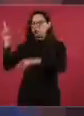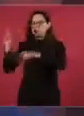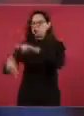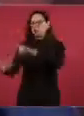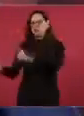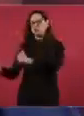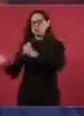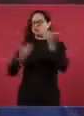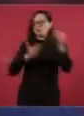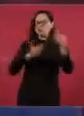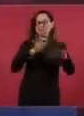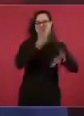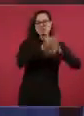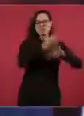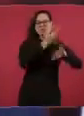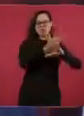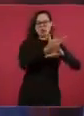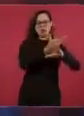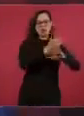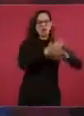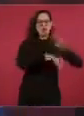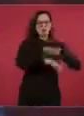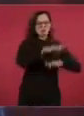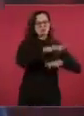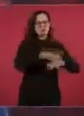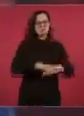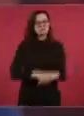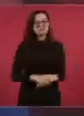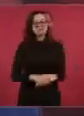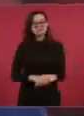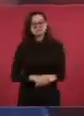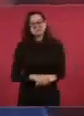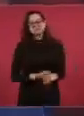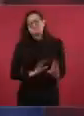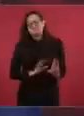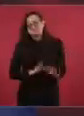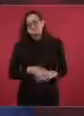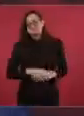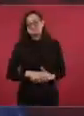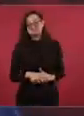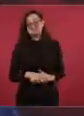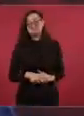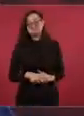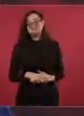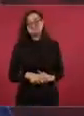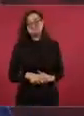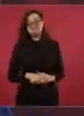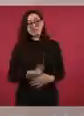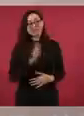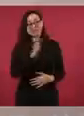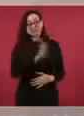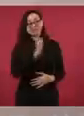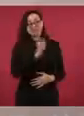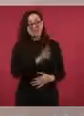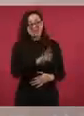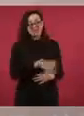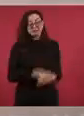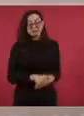significaría que en promedio cada automóvil que se venda en Estados Unidos